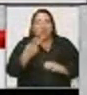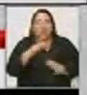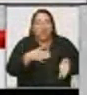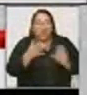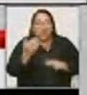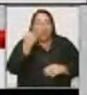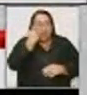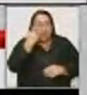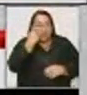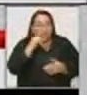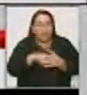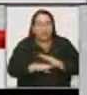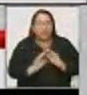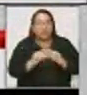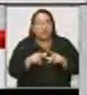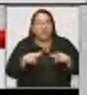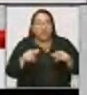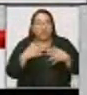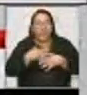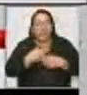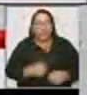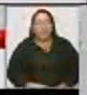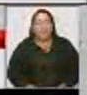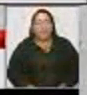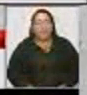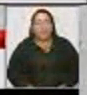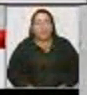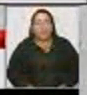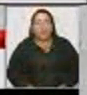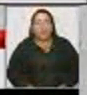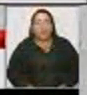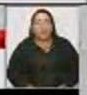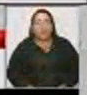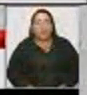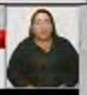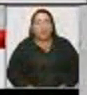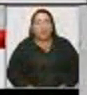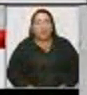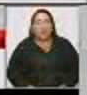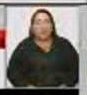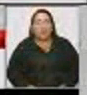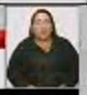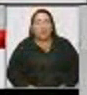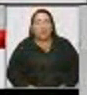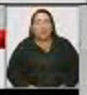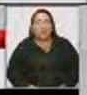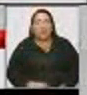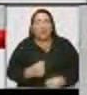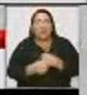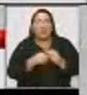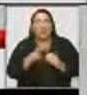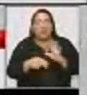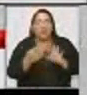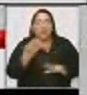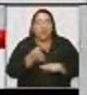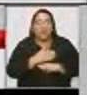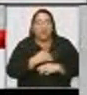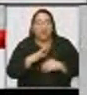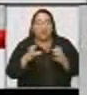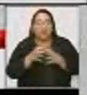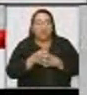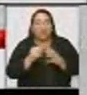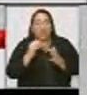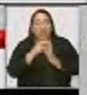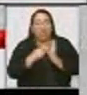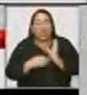de muerte materna en sus establecimientos de salud. En comparación con el año 2014, se registró una disminución en el número de